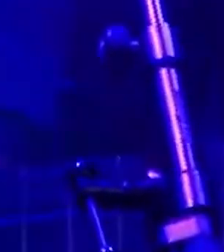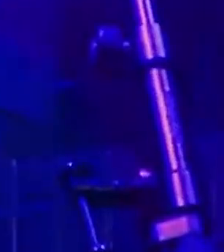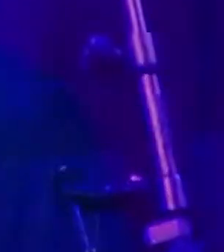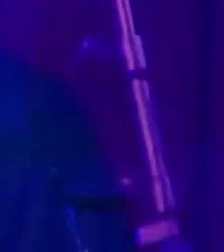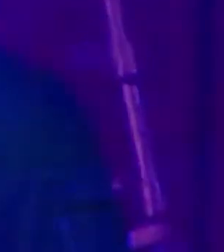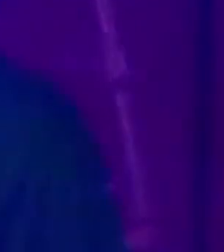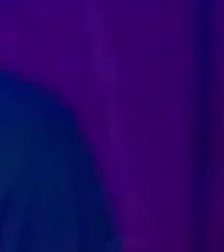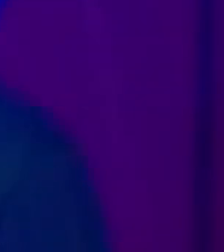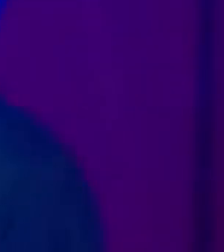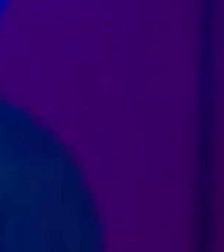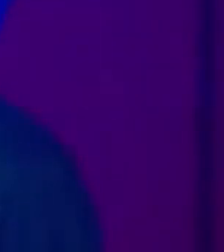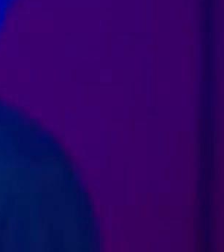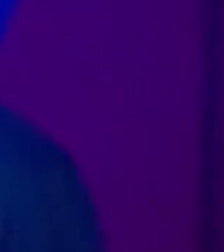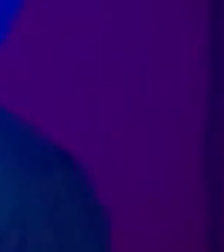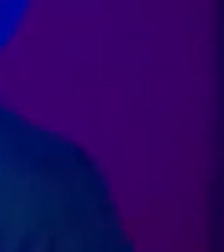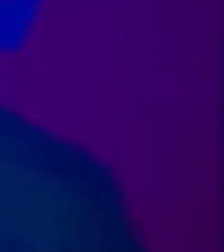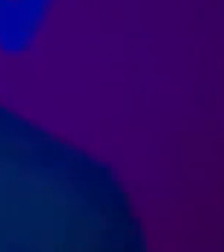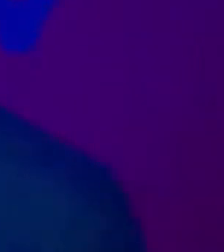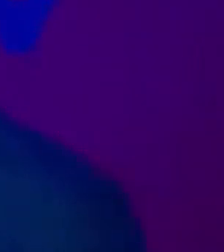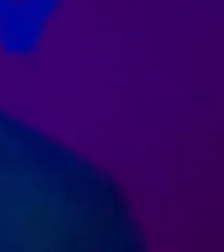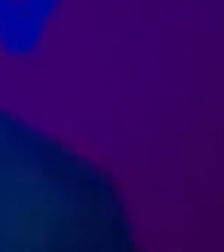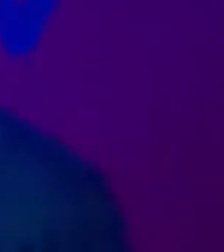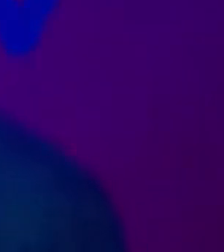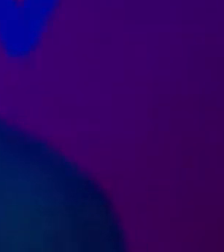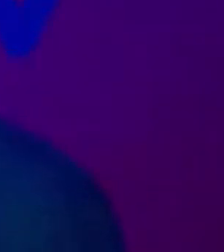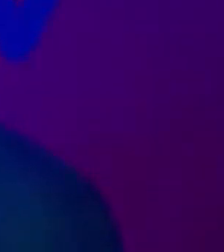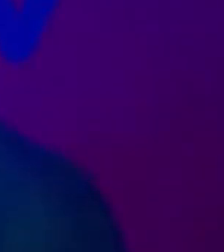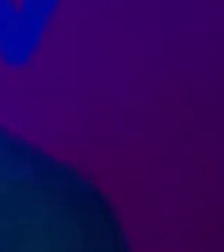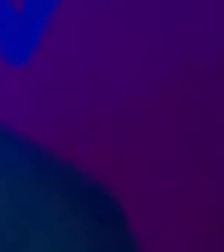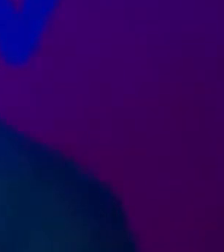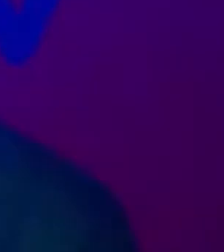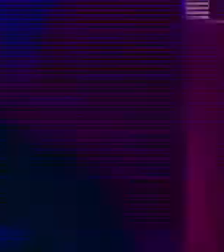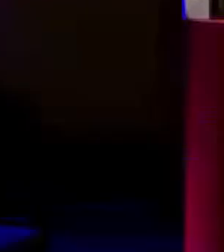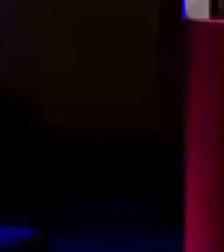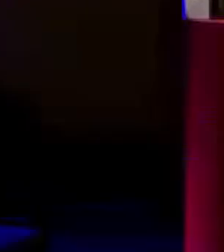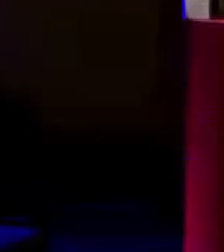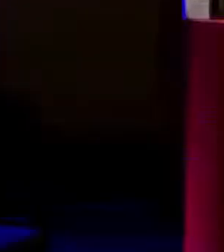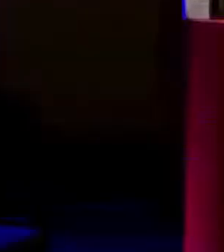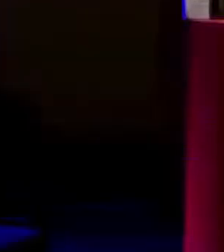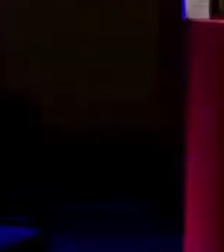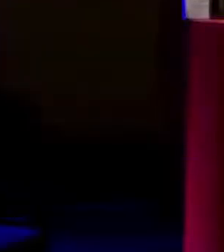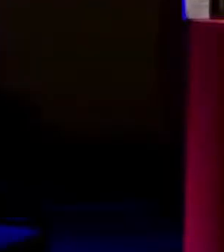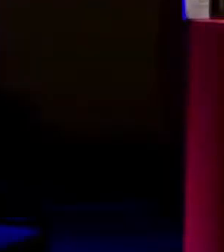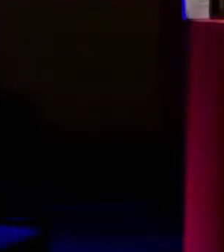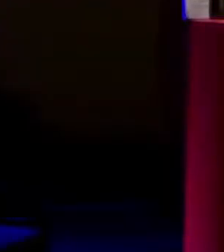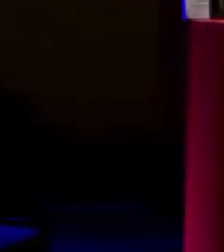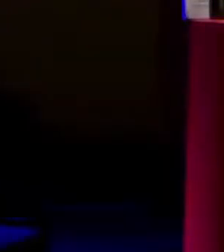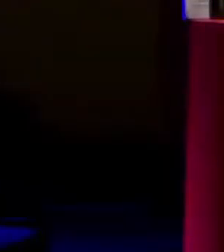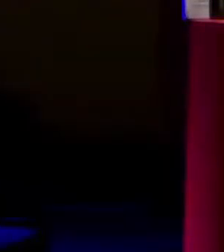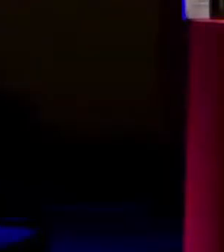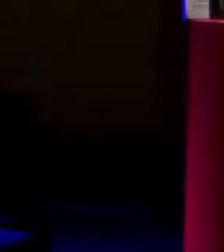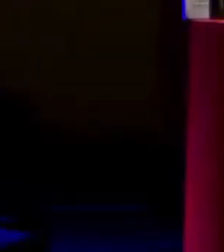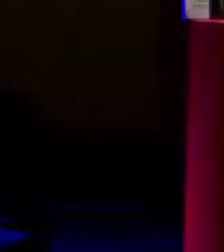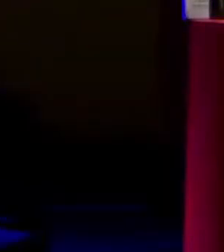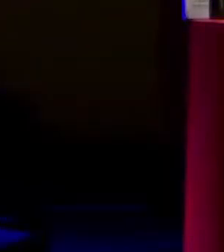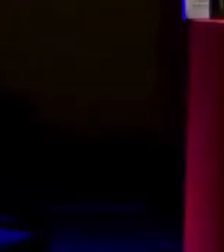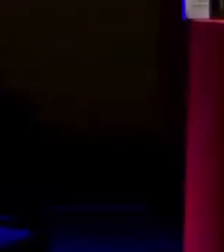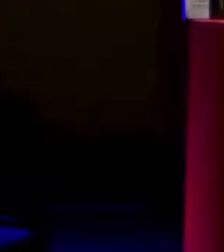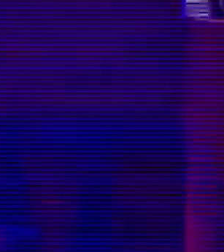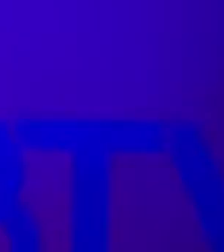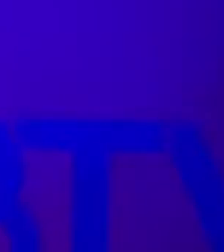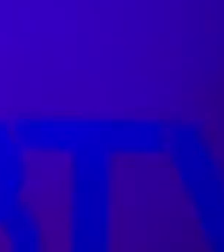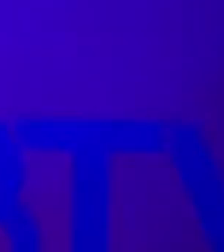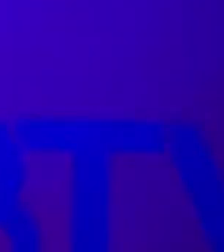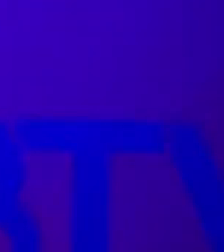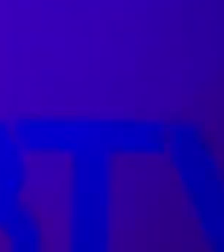o así como a son. Tendrás que aprender que en la vida no hay tutías ni